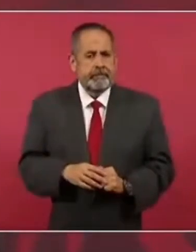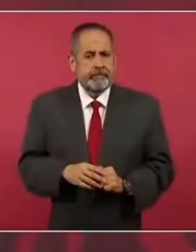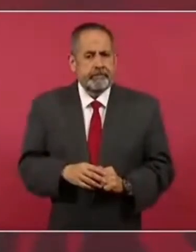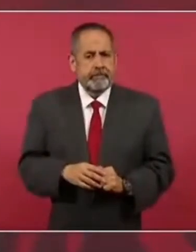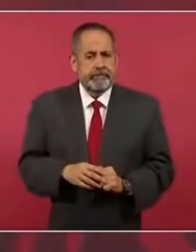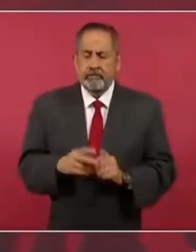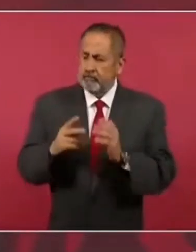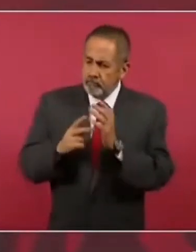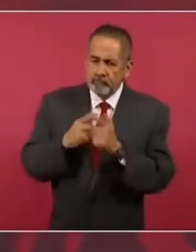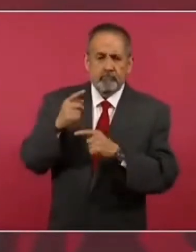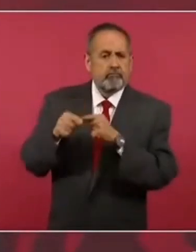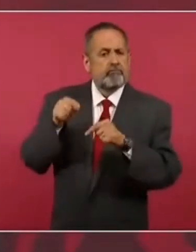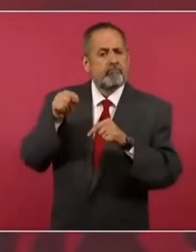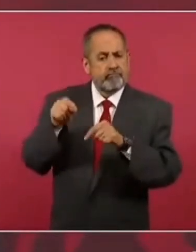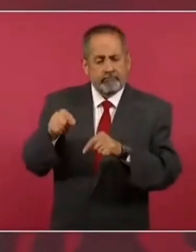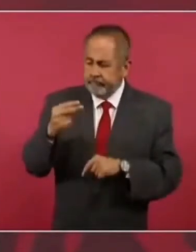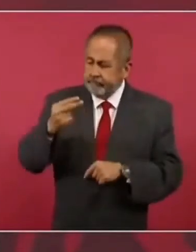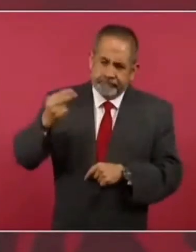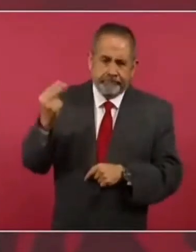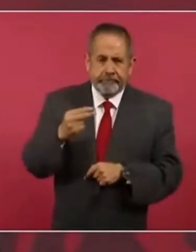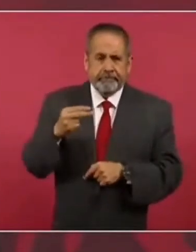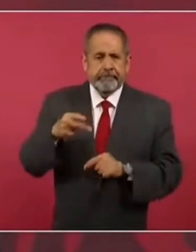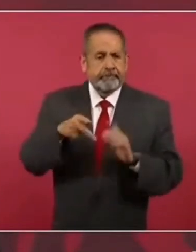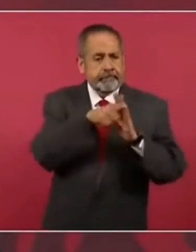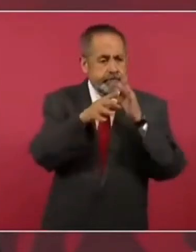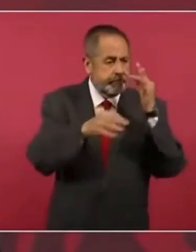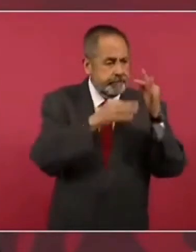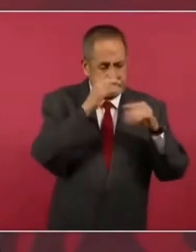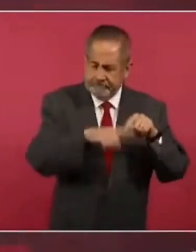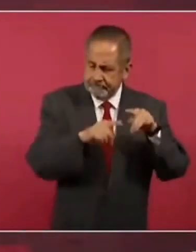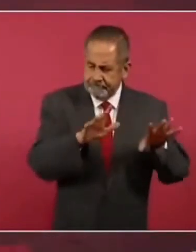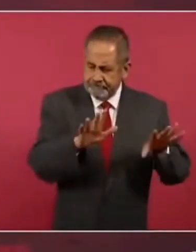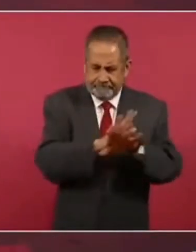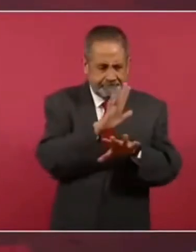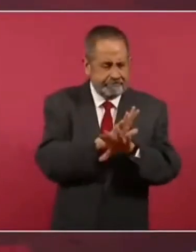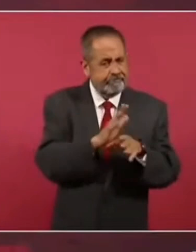de renovar los medios de información,